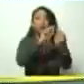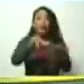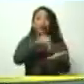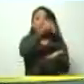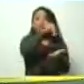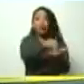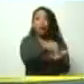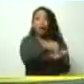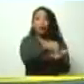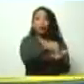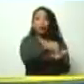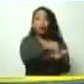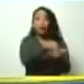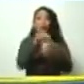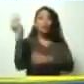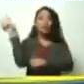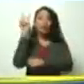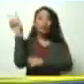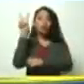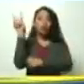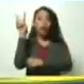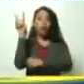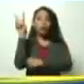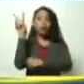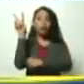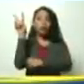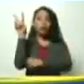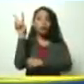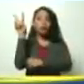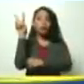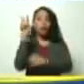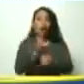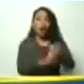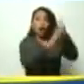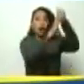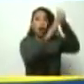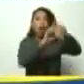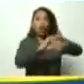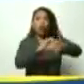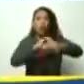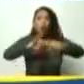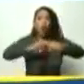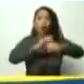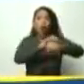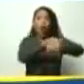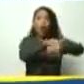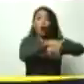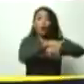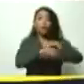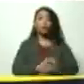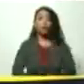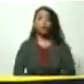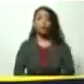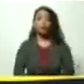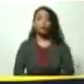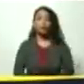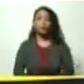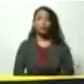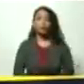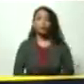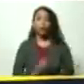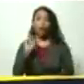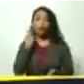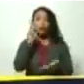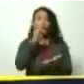de Venezuela, encabezada por el doctor Jorge Rodríguez, quien viene